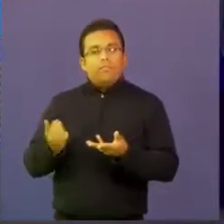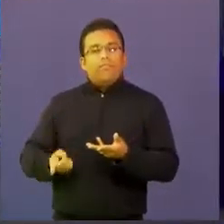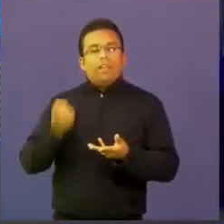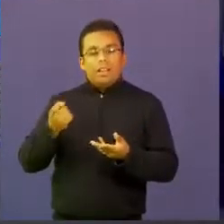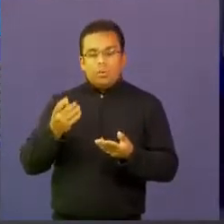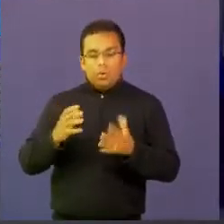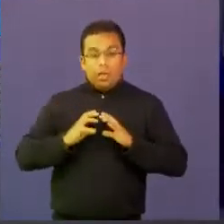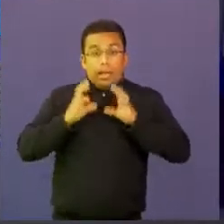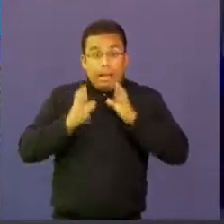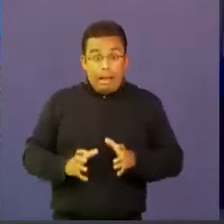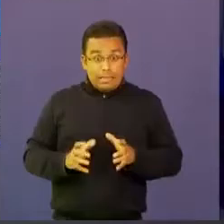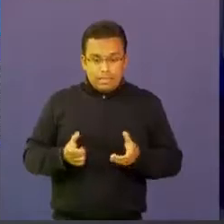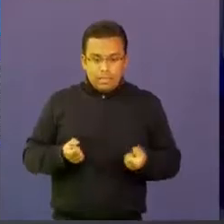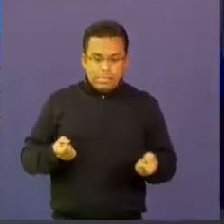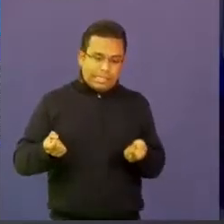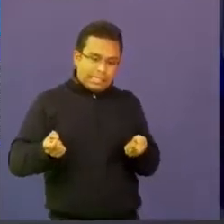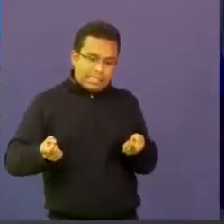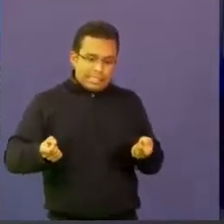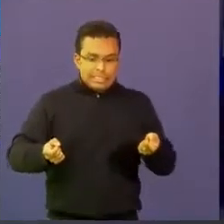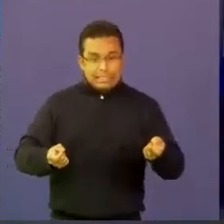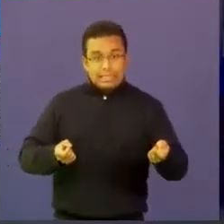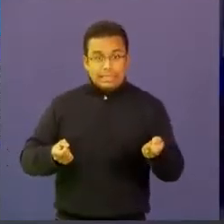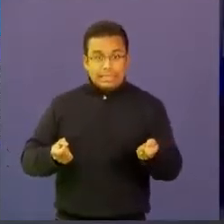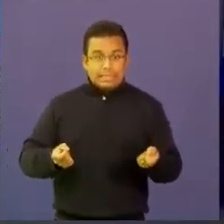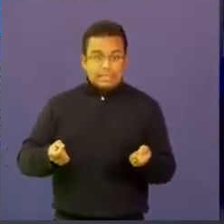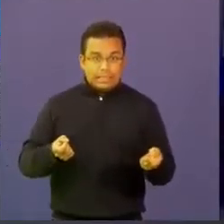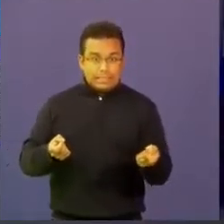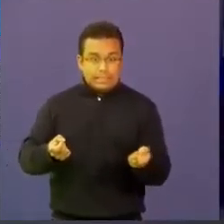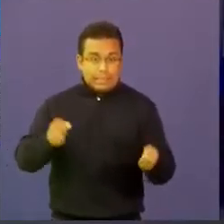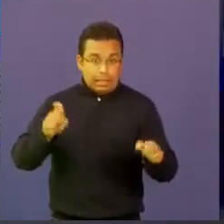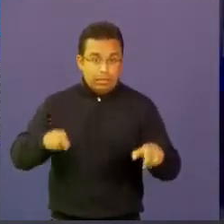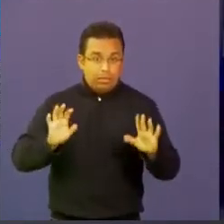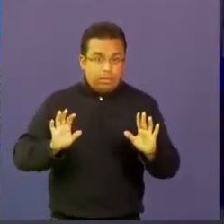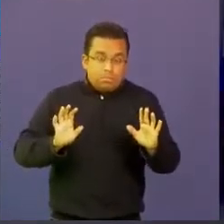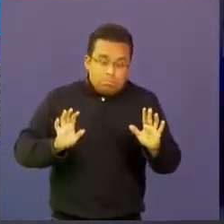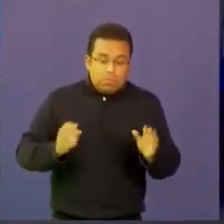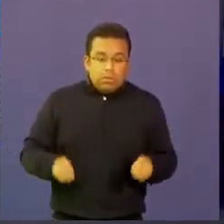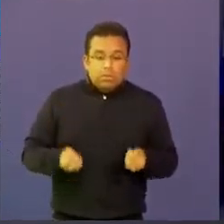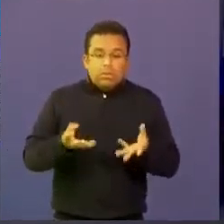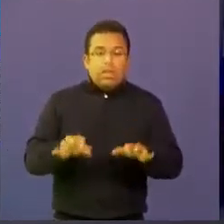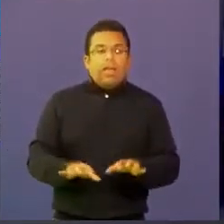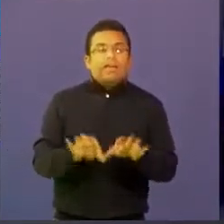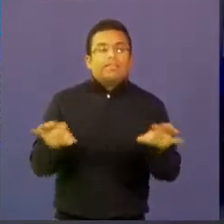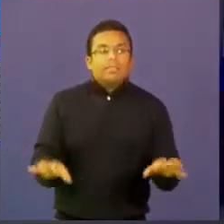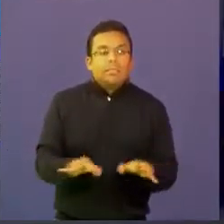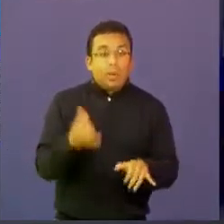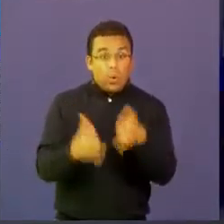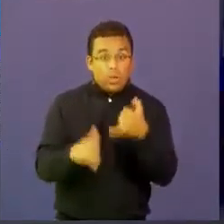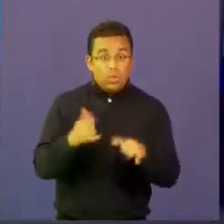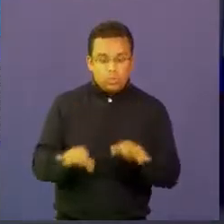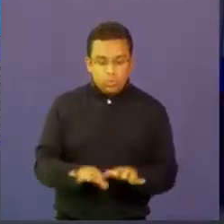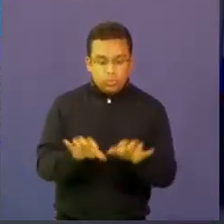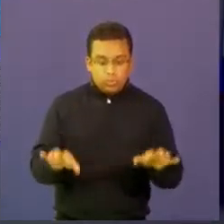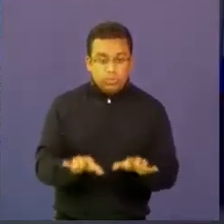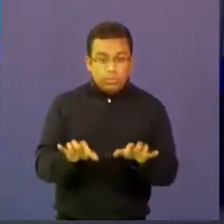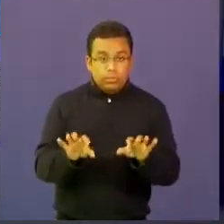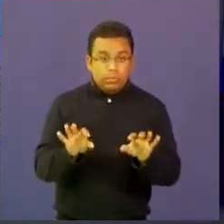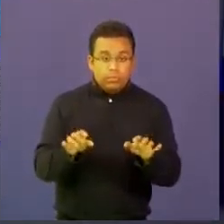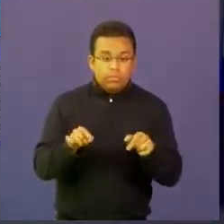y ese control si están desarrollando actividades de juegos lo asocian directamente